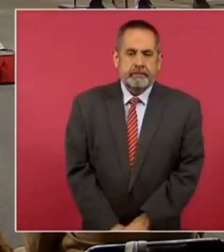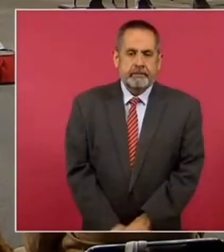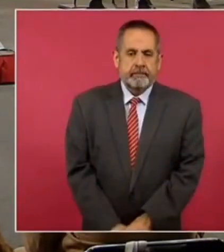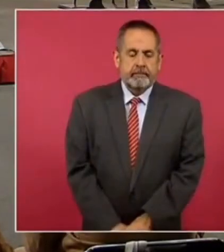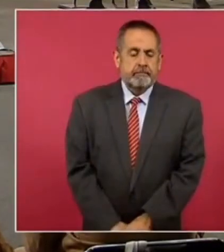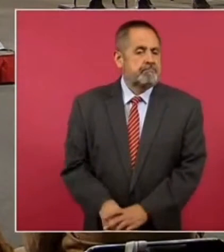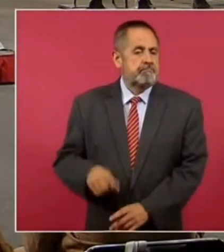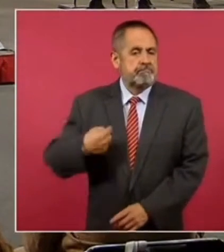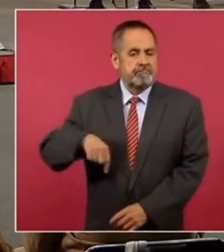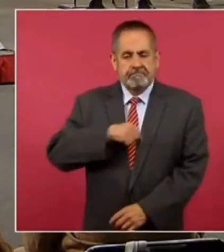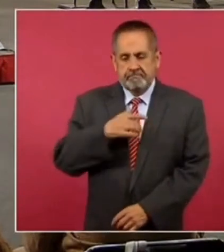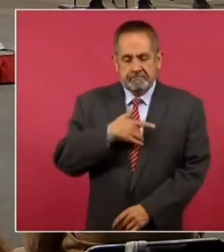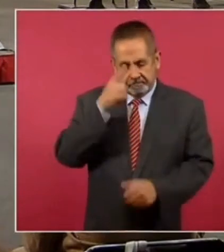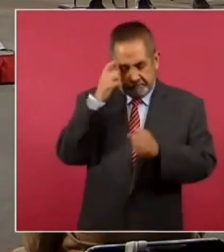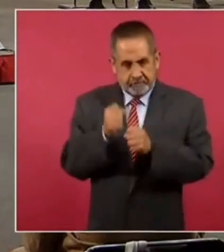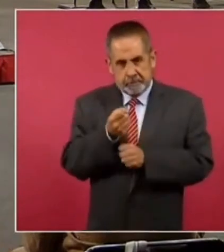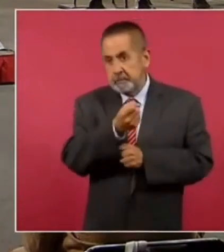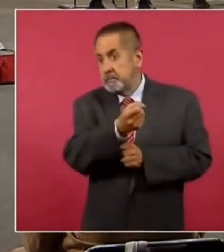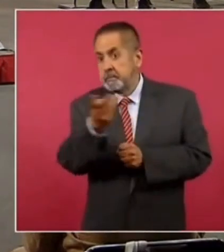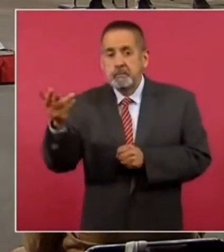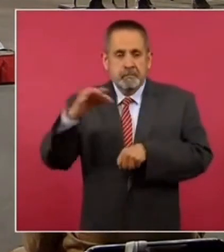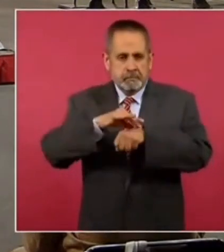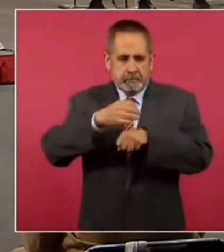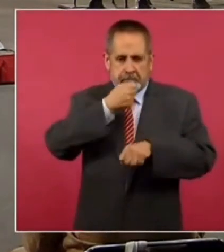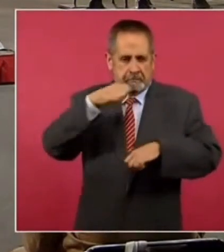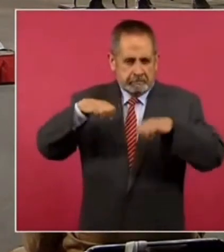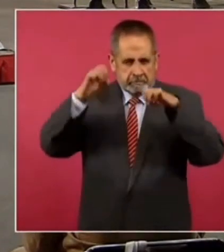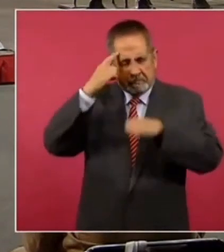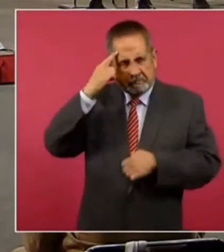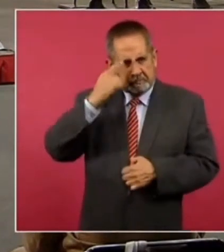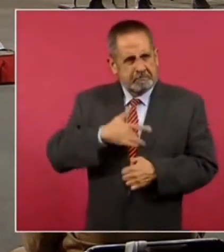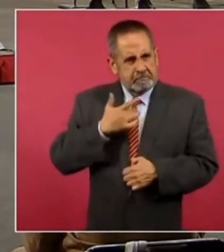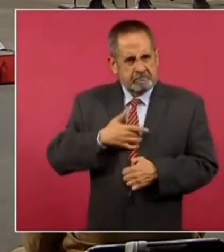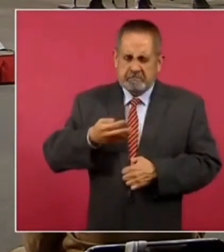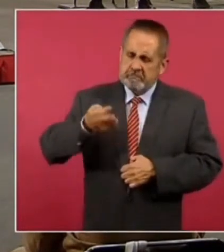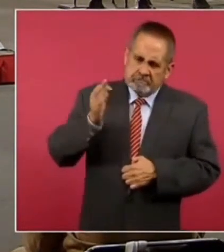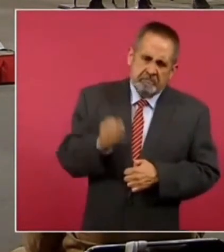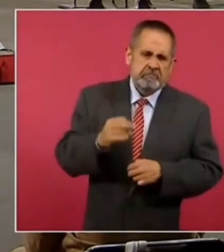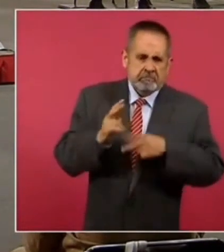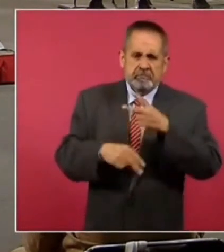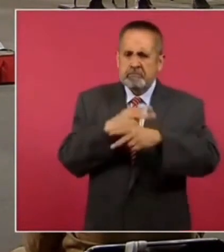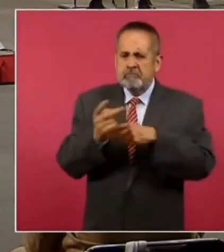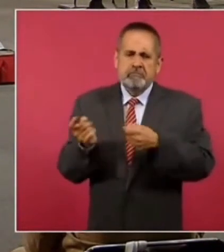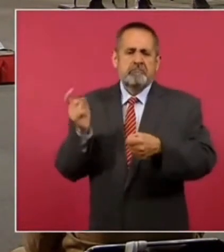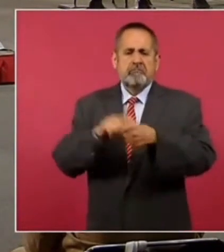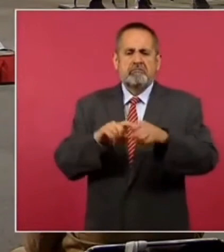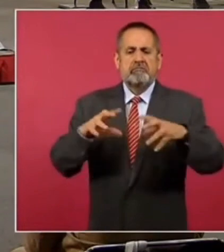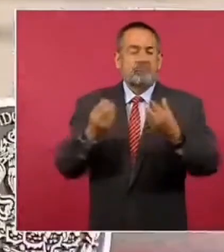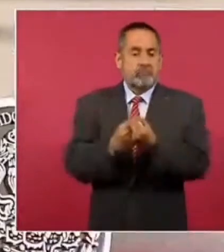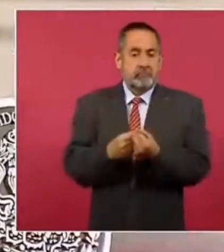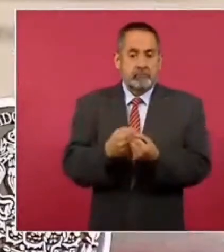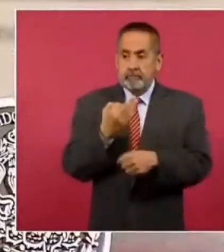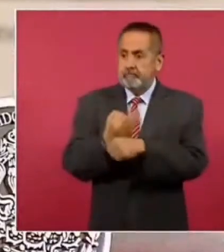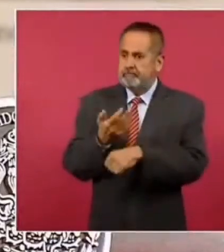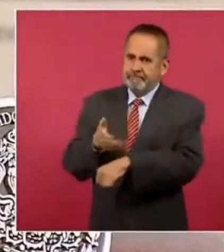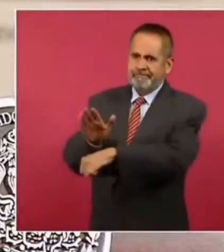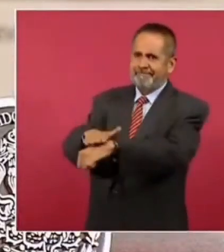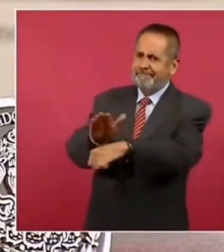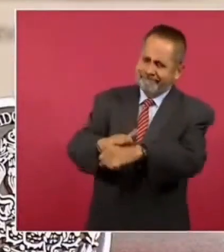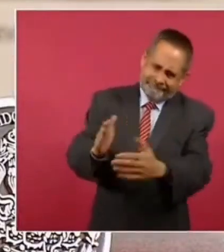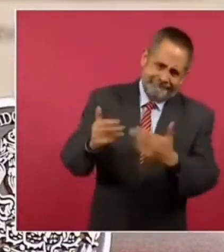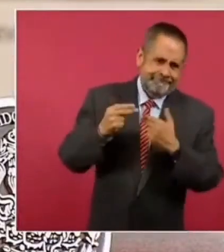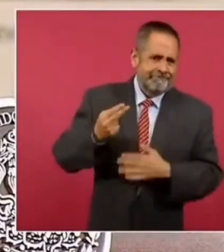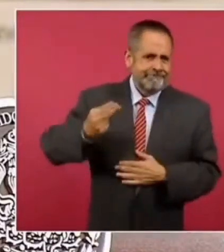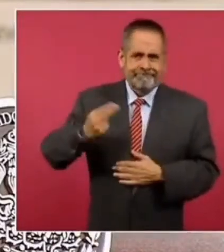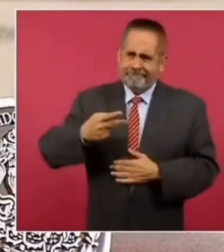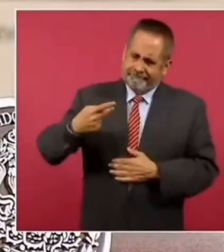de mexicanas y mexicanos estará atenta a esta convocatoria ahora que la salud y la patria los necesita y los